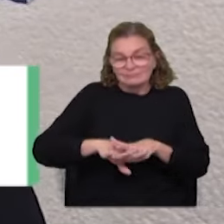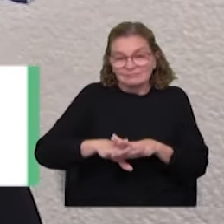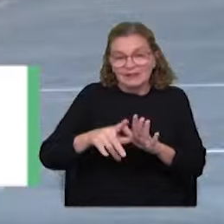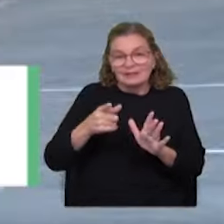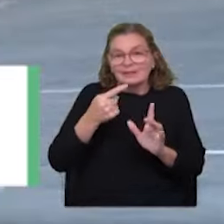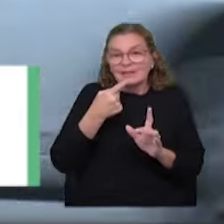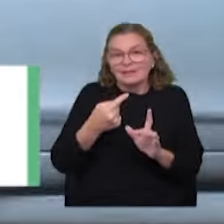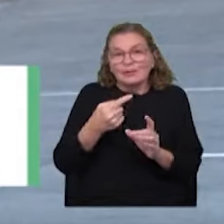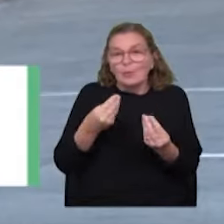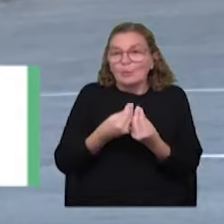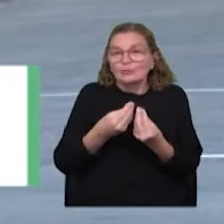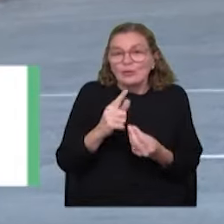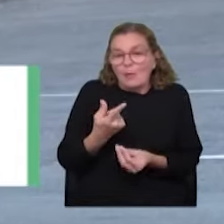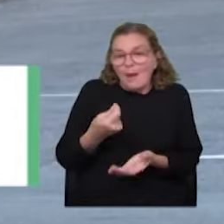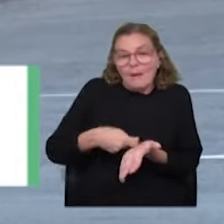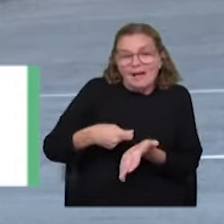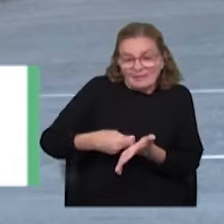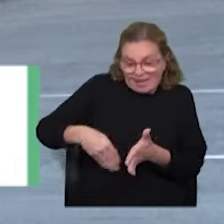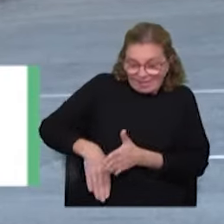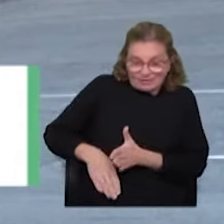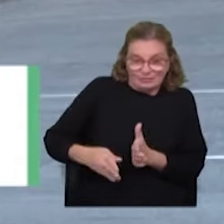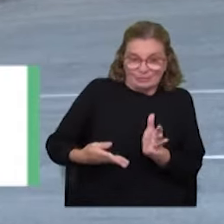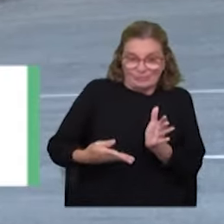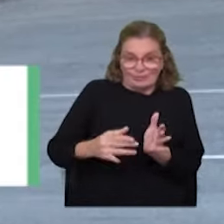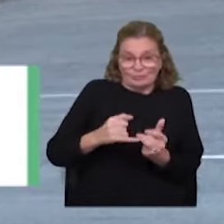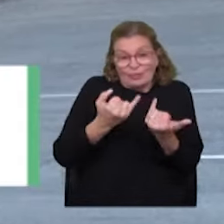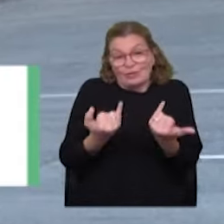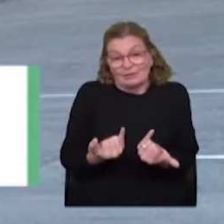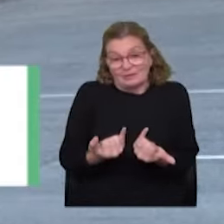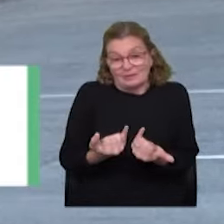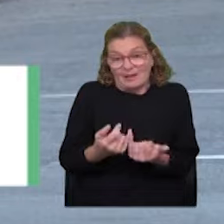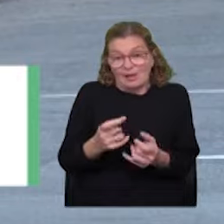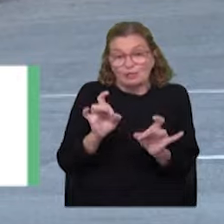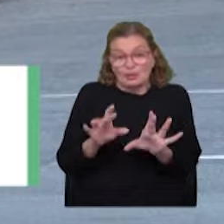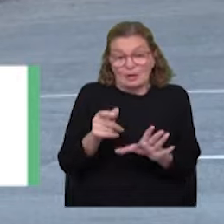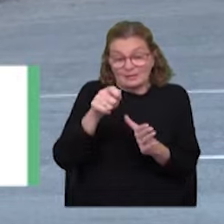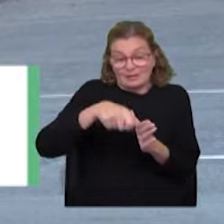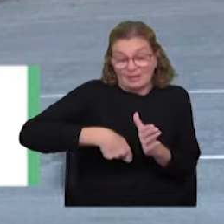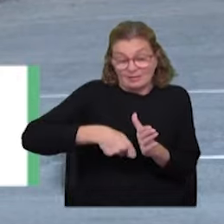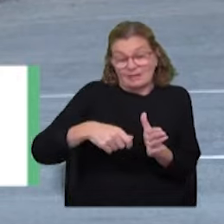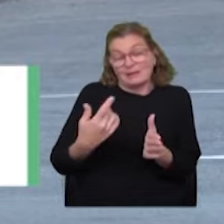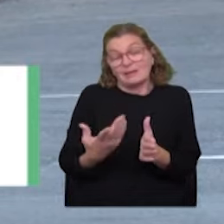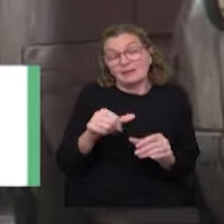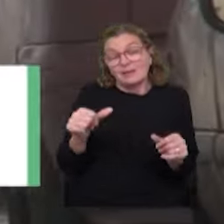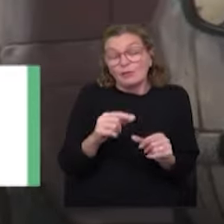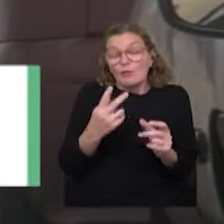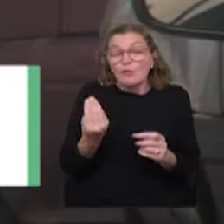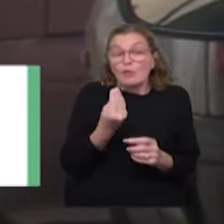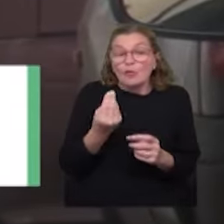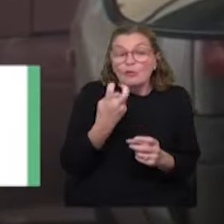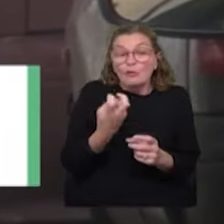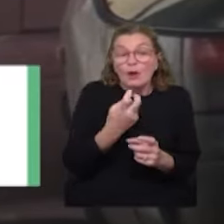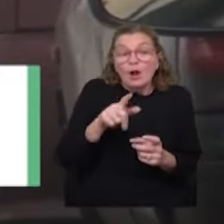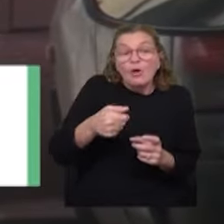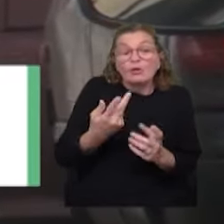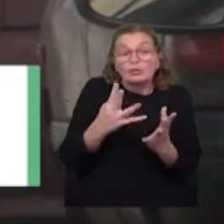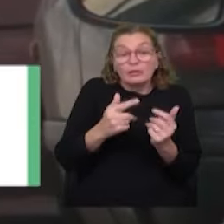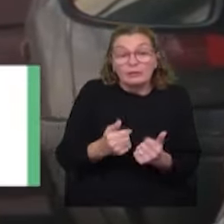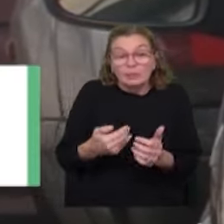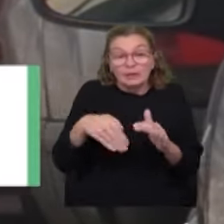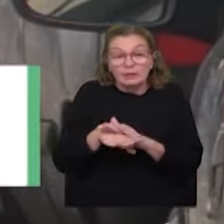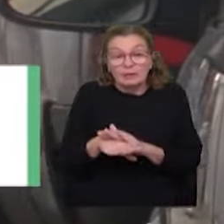que muchos no manejar este efectivo durante todo el día entonces qué fue lo que se hizo se buscó una alternativa para que pudieran acceder a